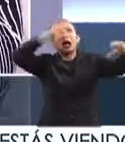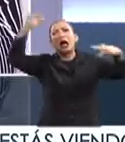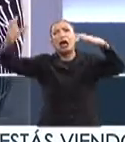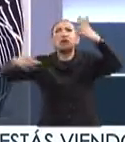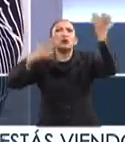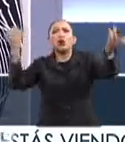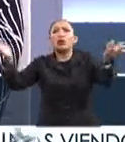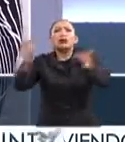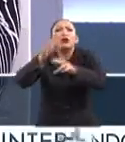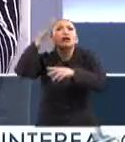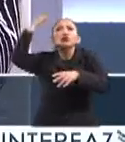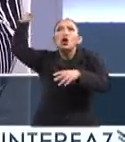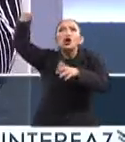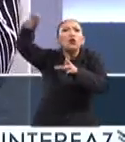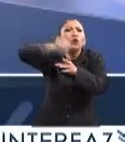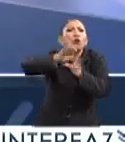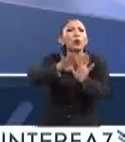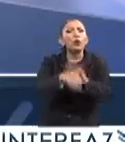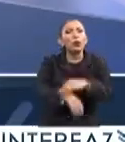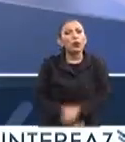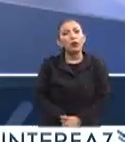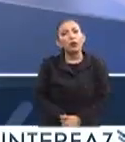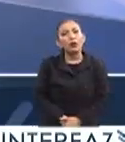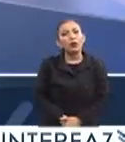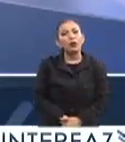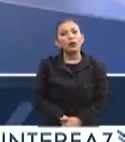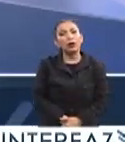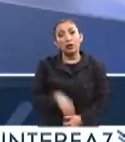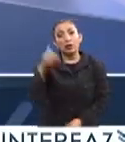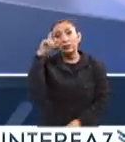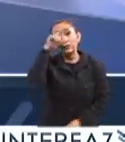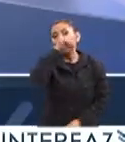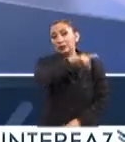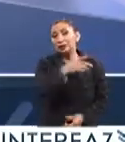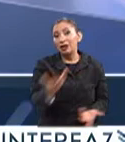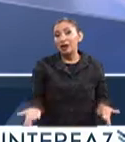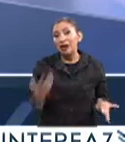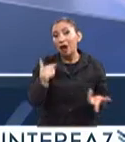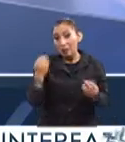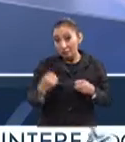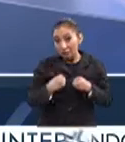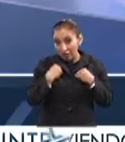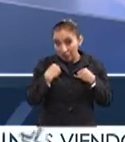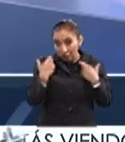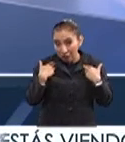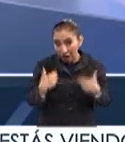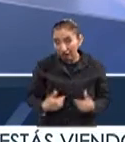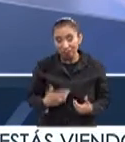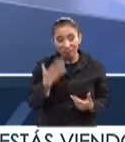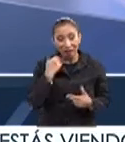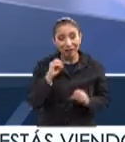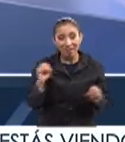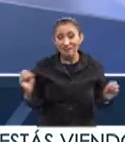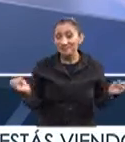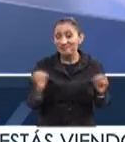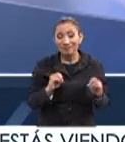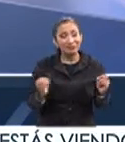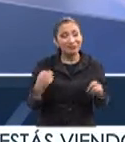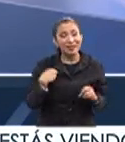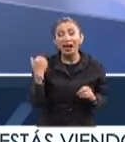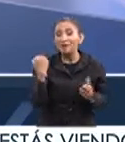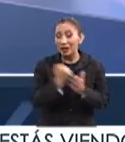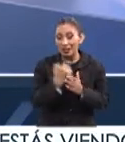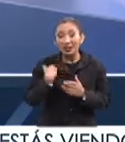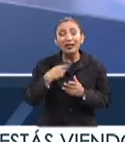siquiera puedes captar energía solar. Sí es difícil pensar que haya supervivencia si nosotros no retornamos, como